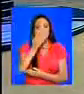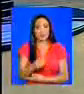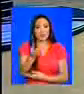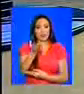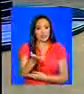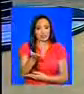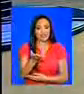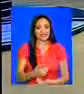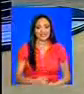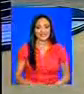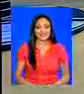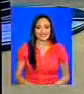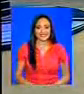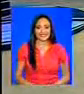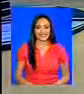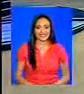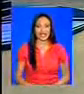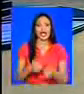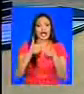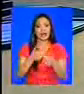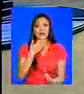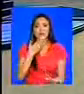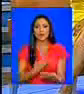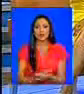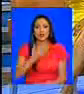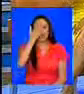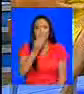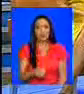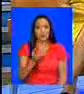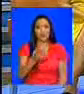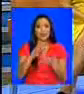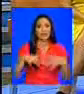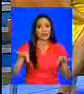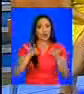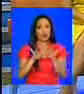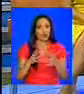días. Muy buenos días, Andrea. Muchas gracias por esta importante información a esta hora, estas importantes recomendaciones.